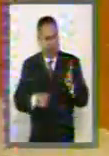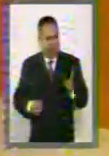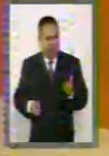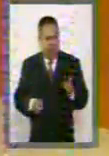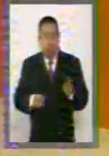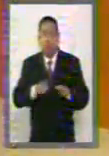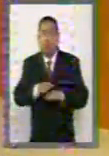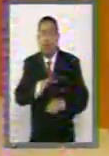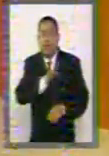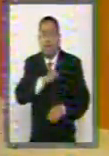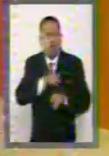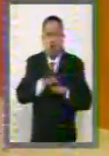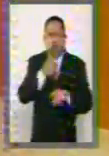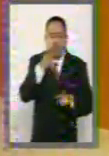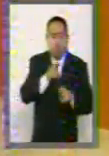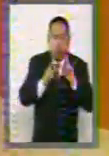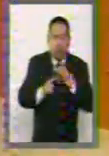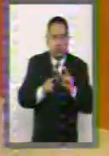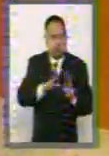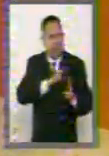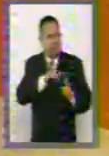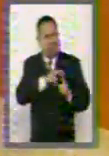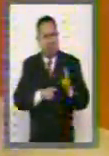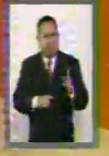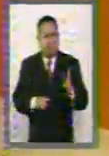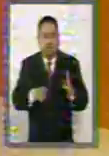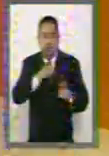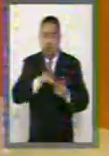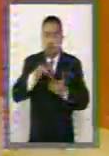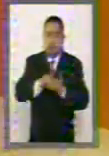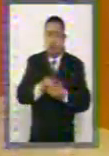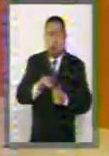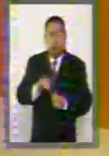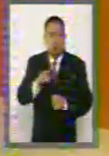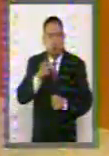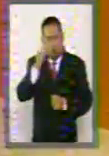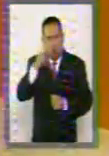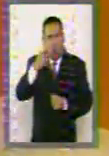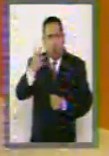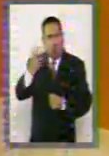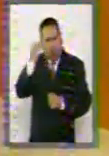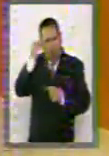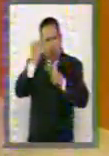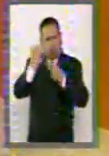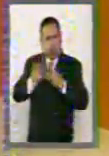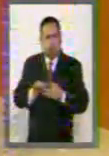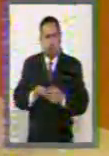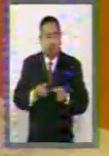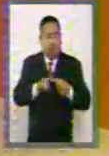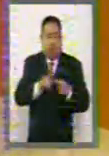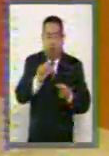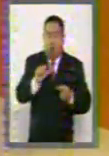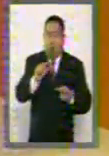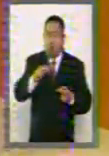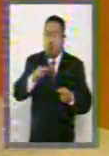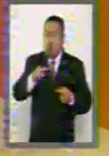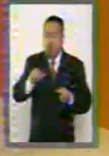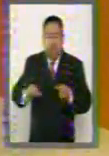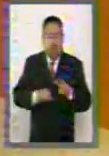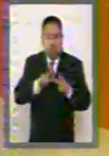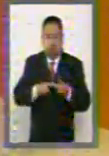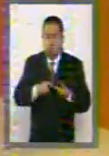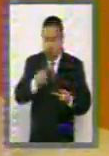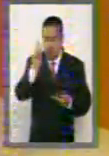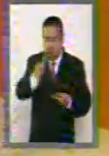de su calidad. Nosotros establecimos 4 parámetros. Autonomía,